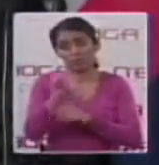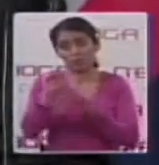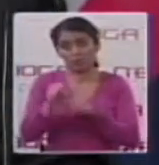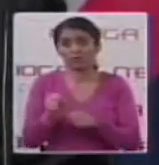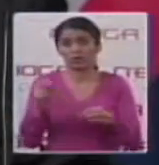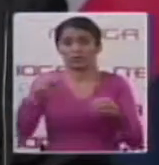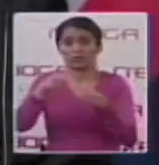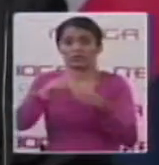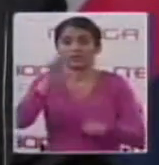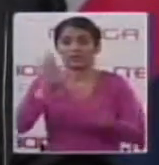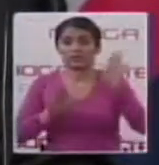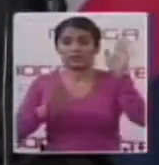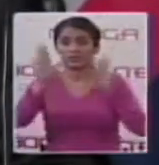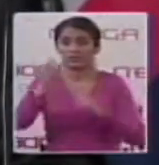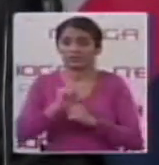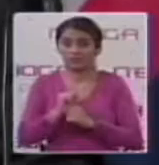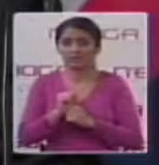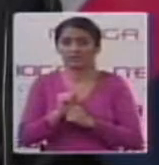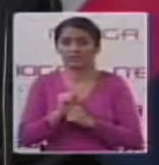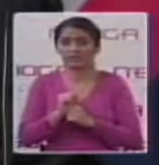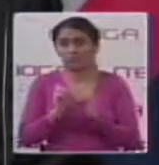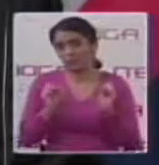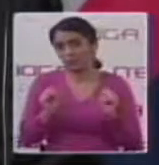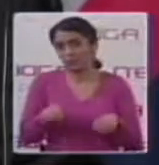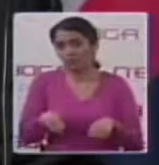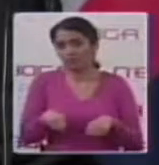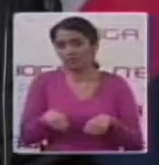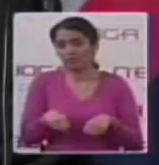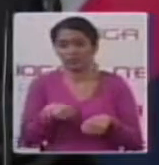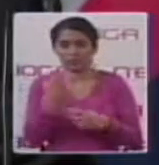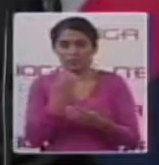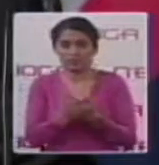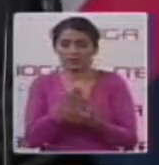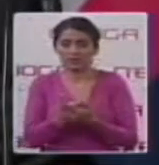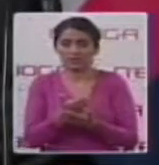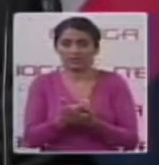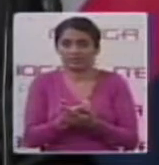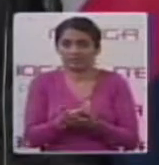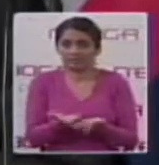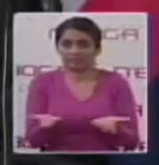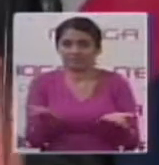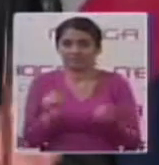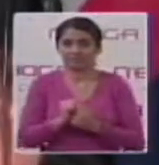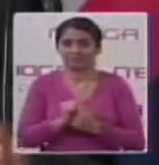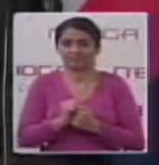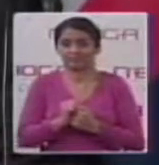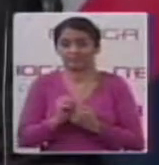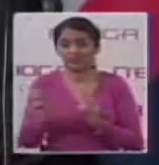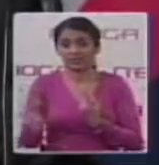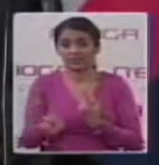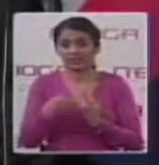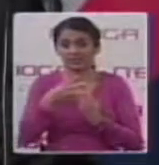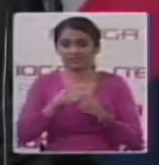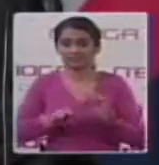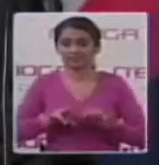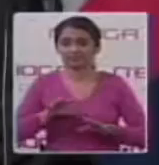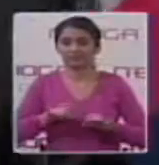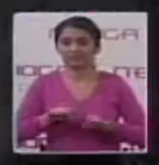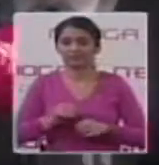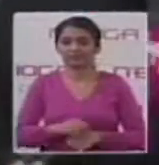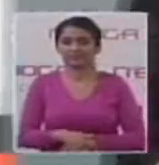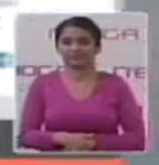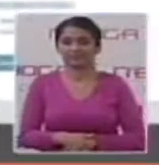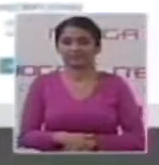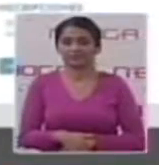subasta imponiendo el valor correspondiente que ellos consideren para poder virtualmente participar de un proceso de